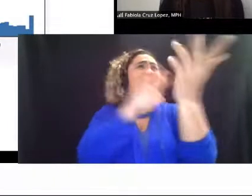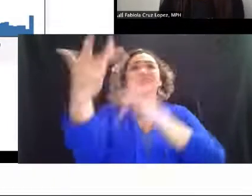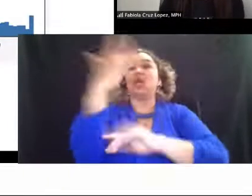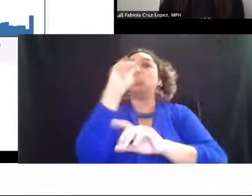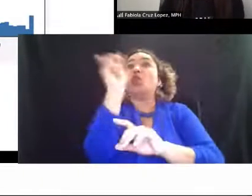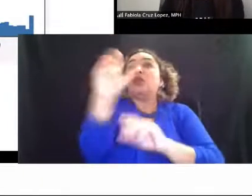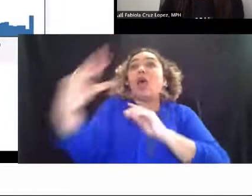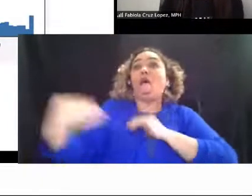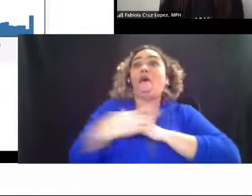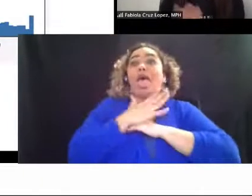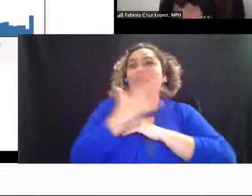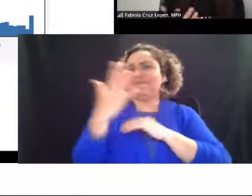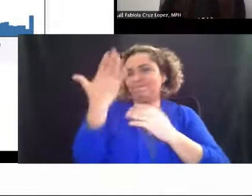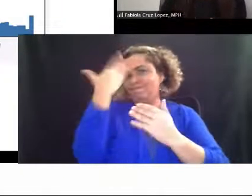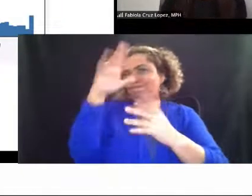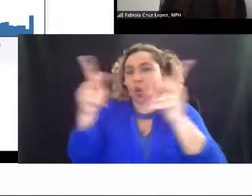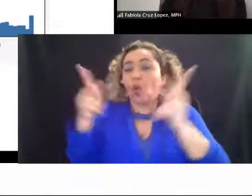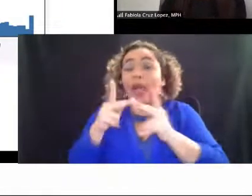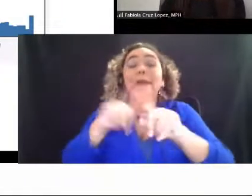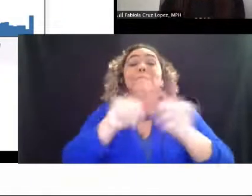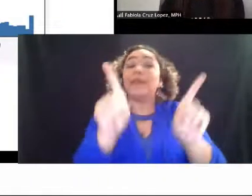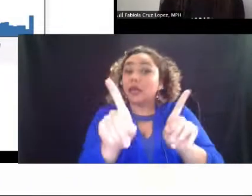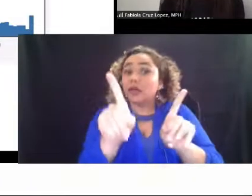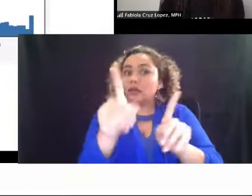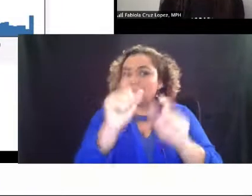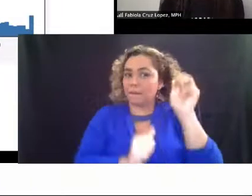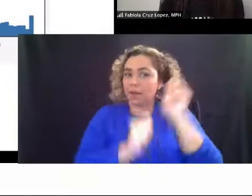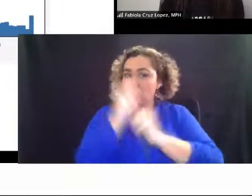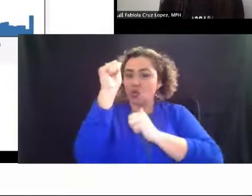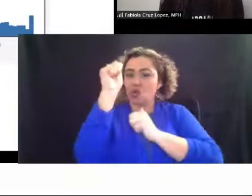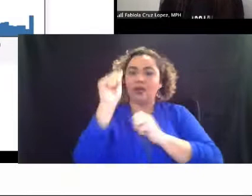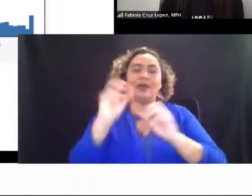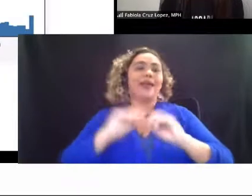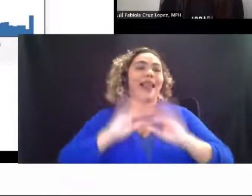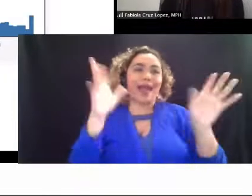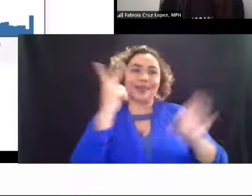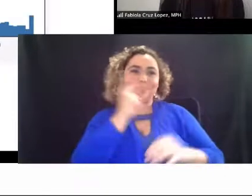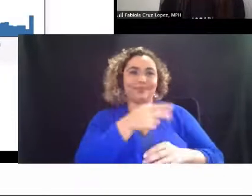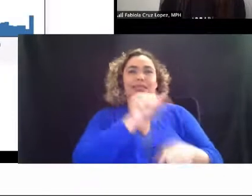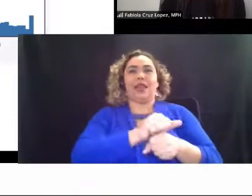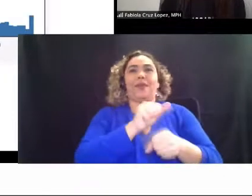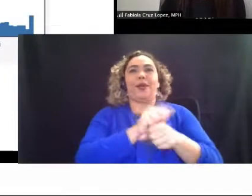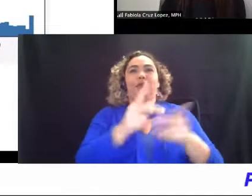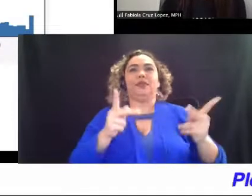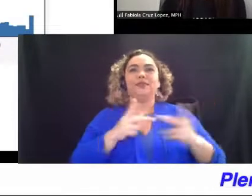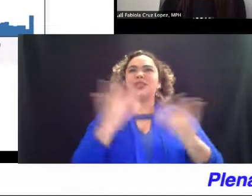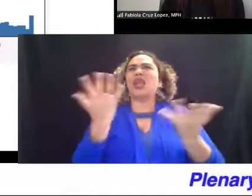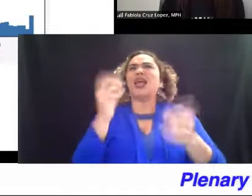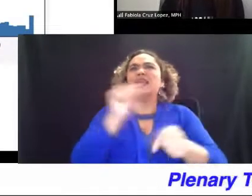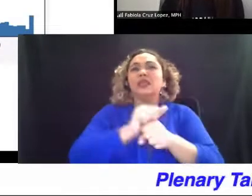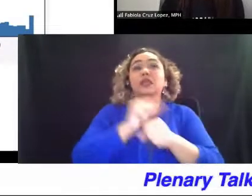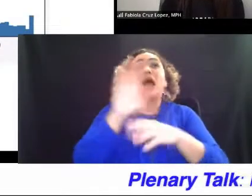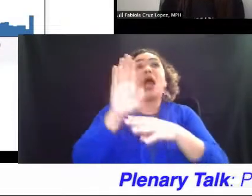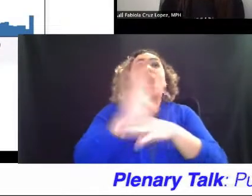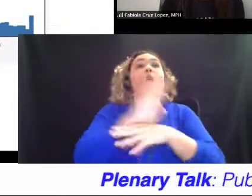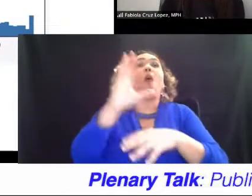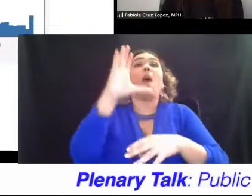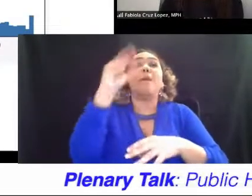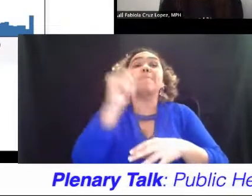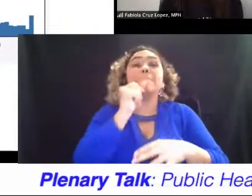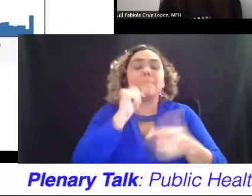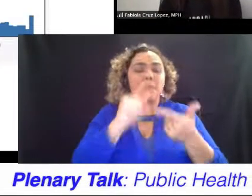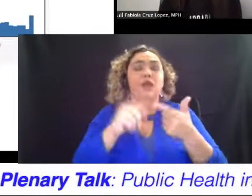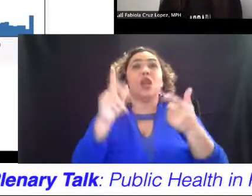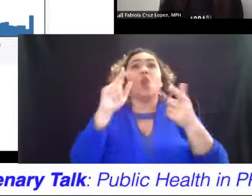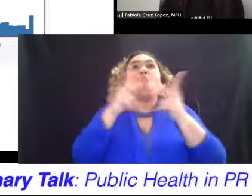Sin embargo, la mayoría, pues obviamente estaban en sus lugares de trabajo. ¿Qué lugares de trabajo? Empresas privadas, lugares